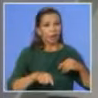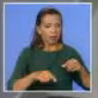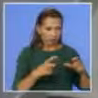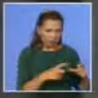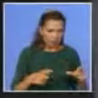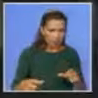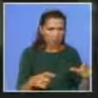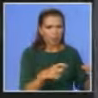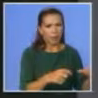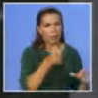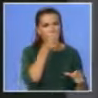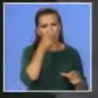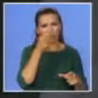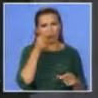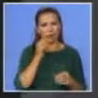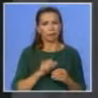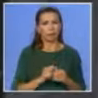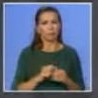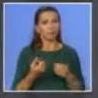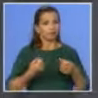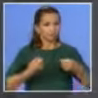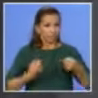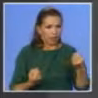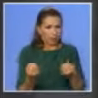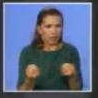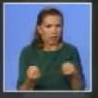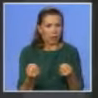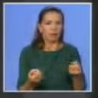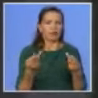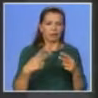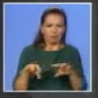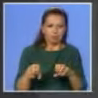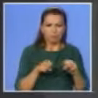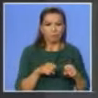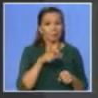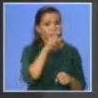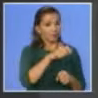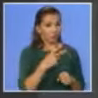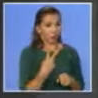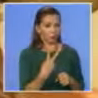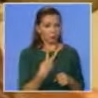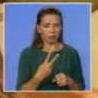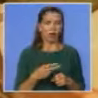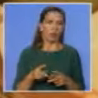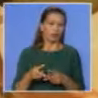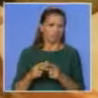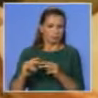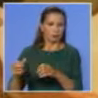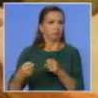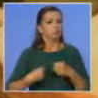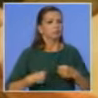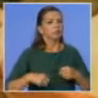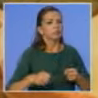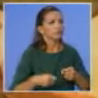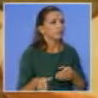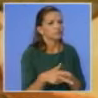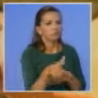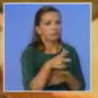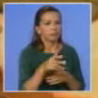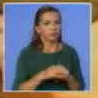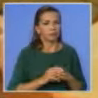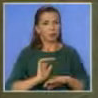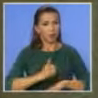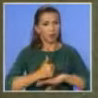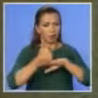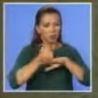varios paquetes. También se retuvo un vehículo que los detenidos habrían adquirido para movilizarse. Las autoridades indagan si este nuevo